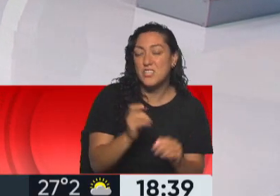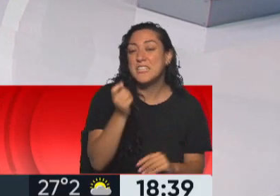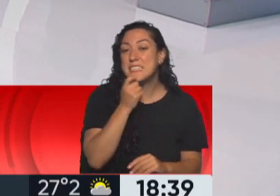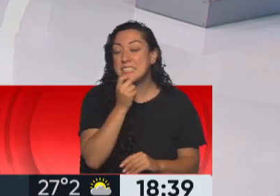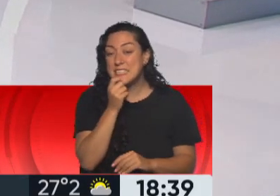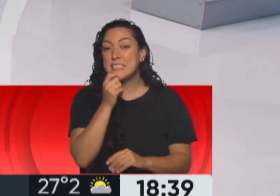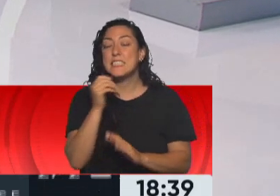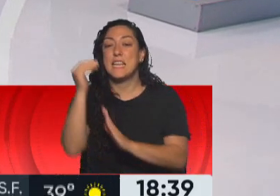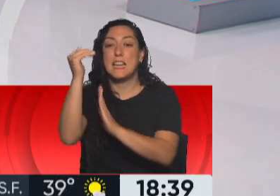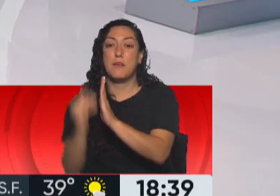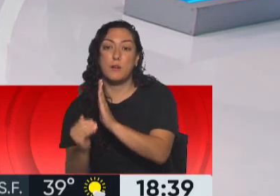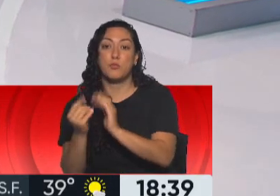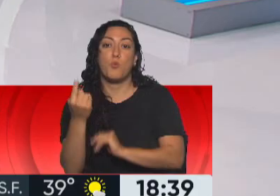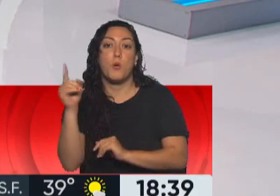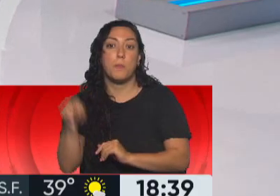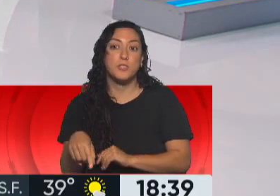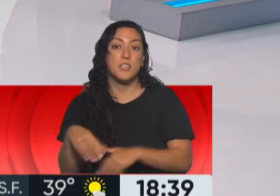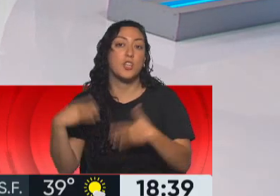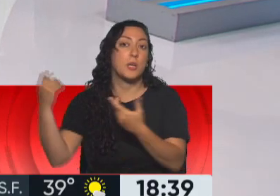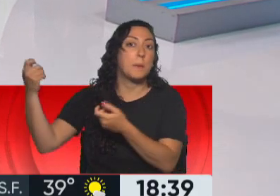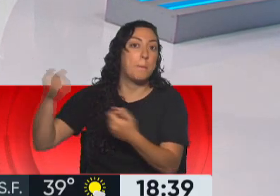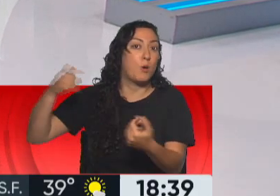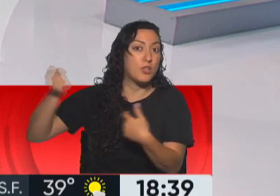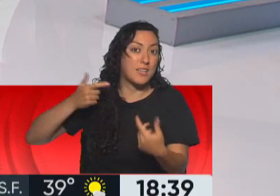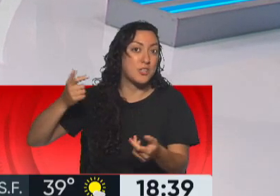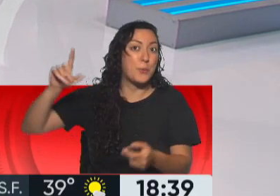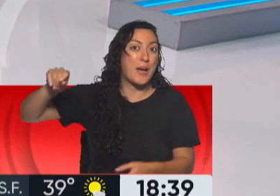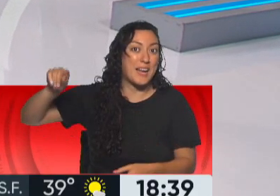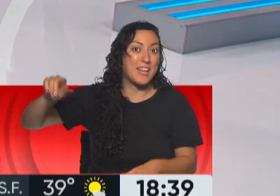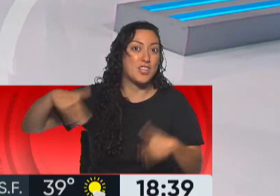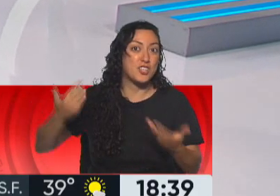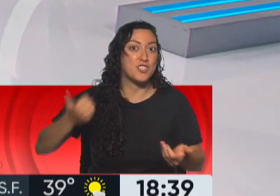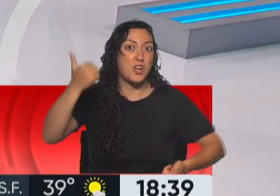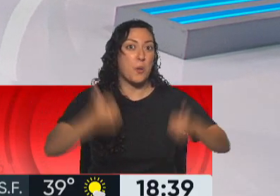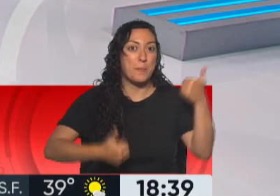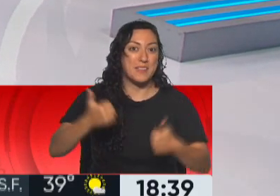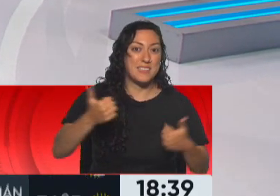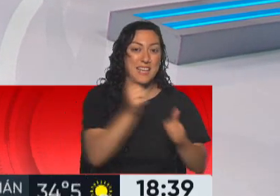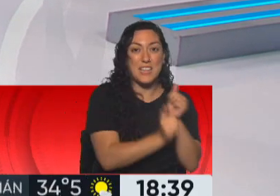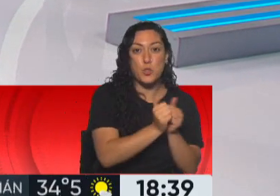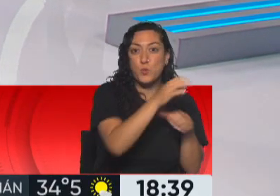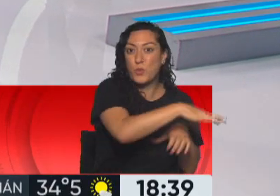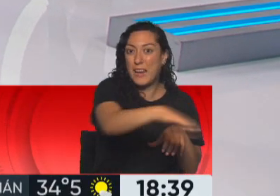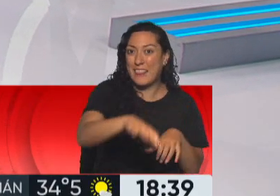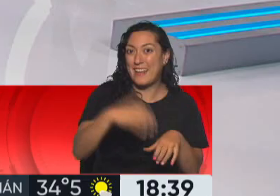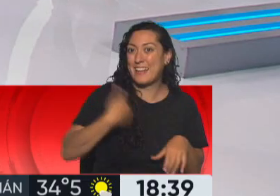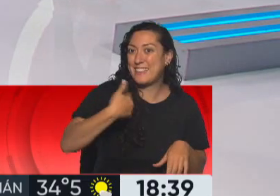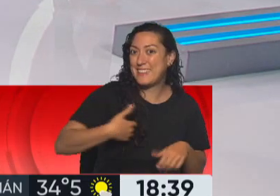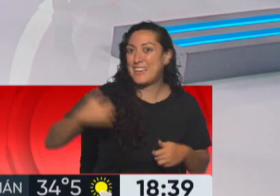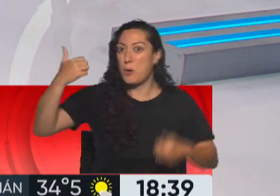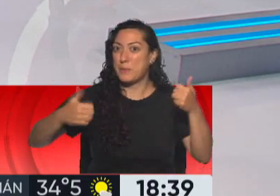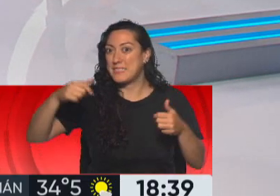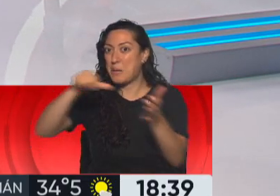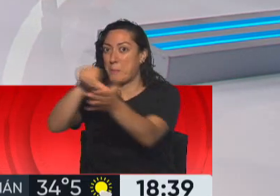un 1% estás abaratando las importaciones y eso afecta la competitividad de la industria nacional, que viene